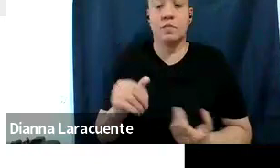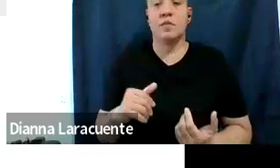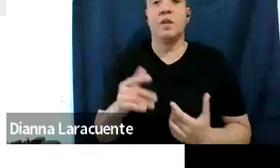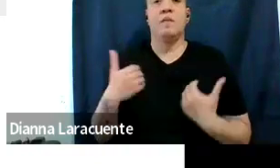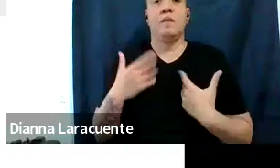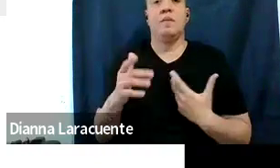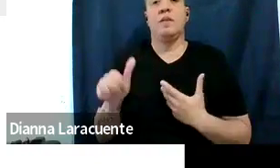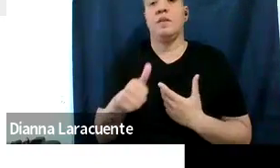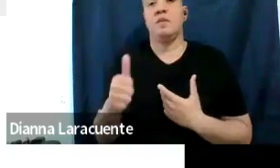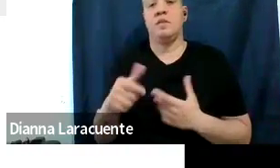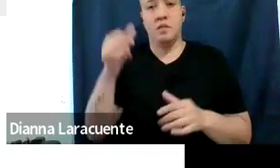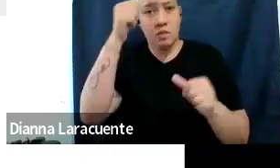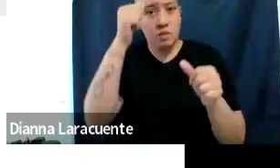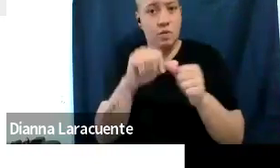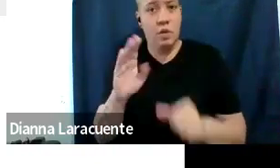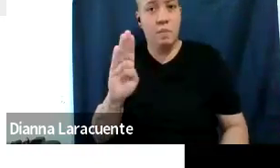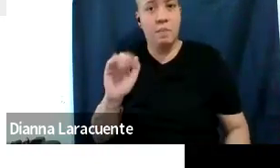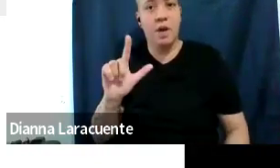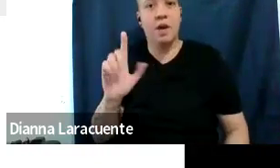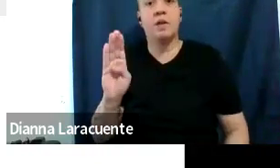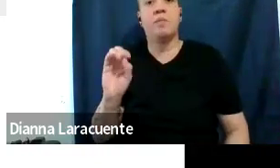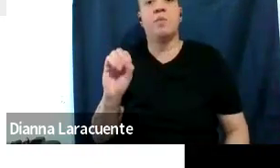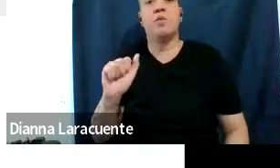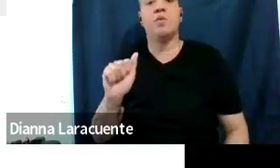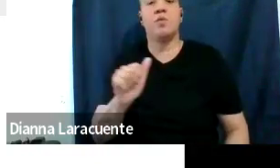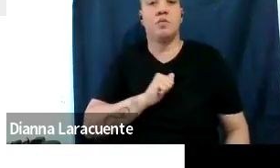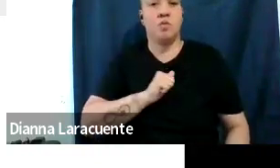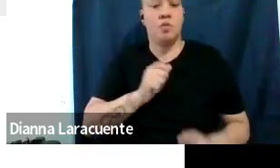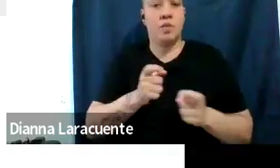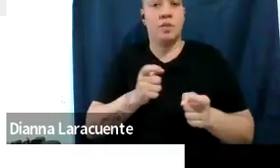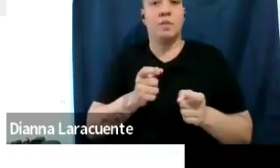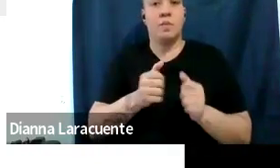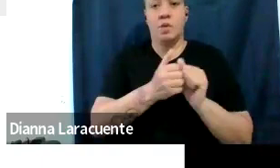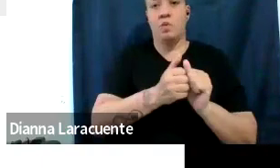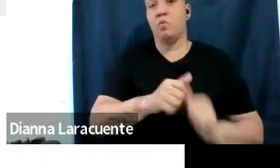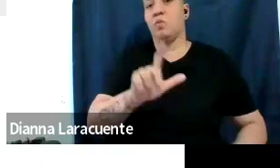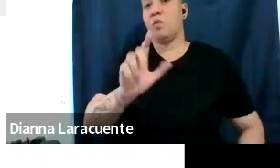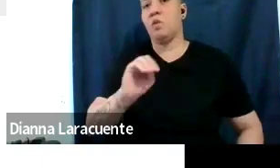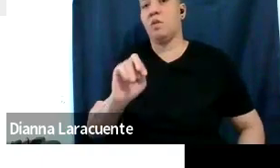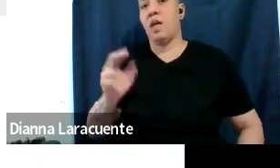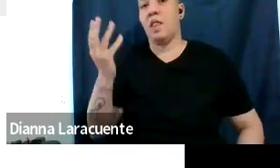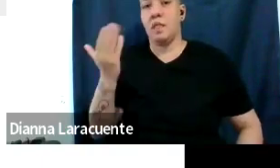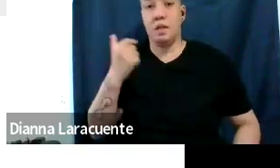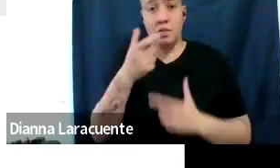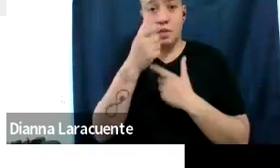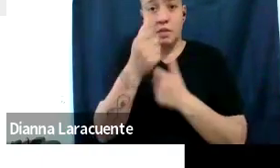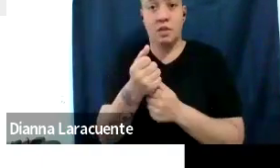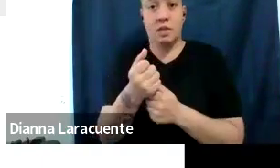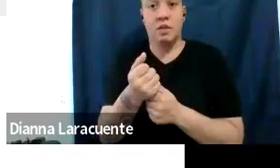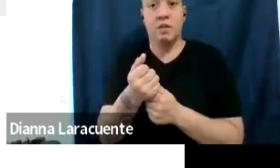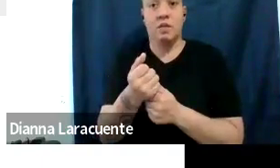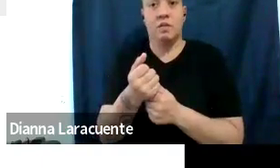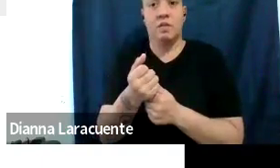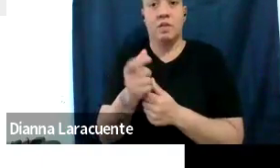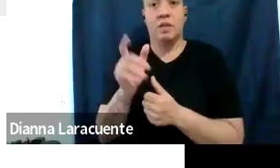otra. Acuérdate que Barbosa fue autonomista con Muñoz Rivera antes. Lo interesante es que él era incondicional de